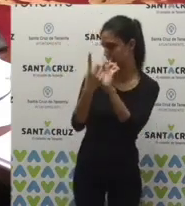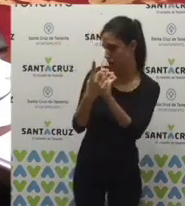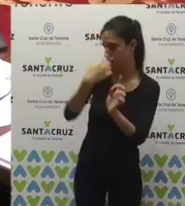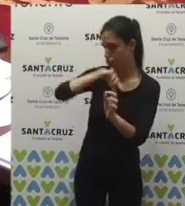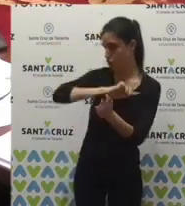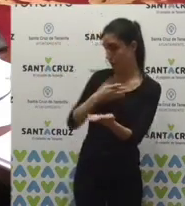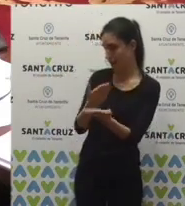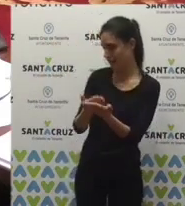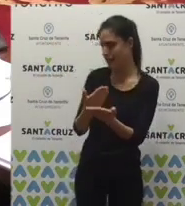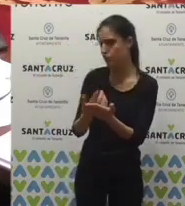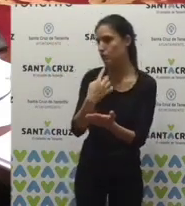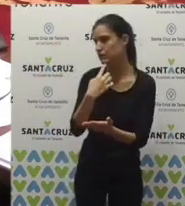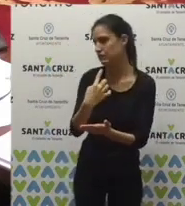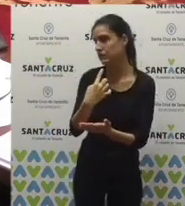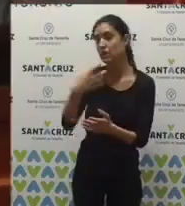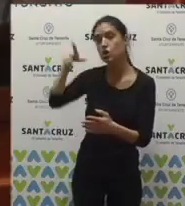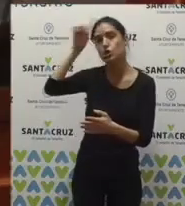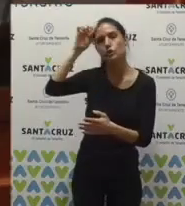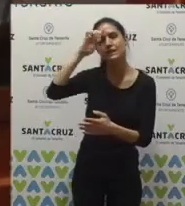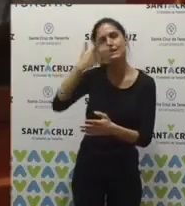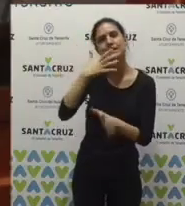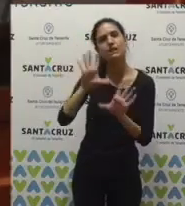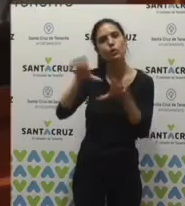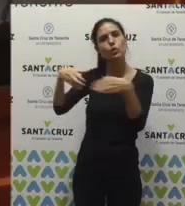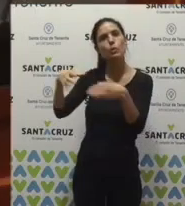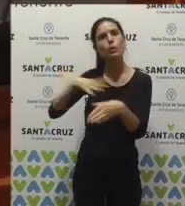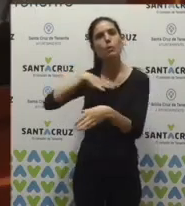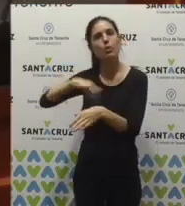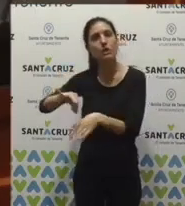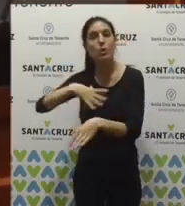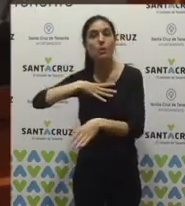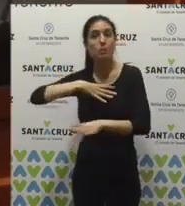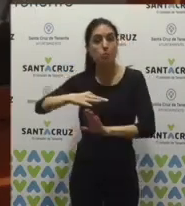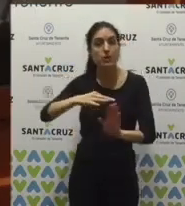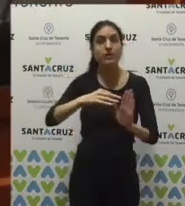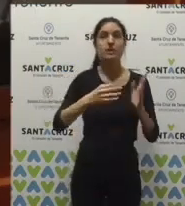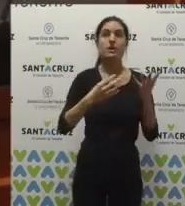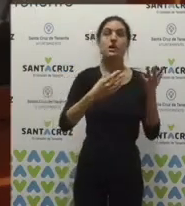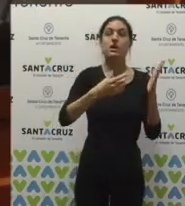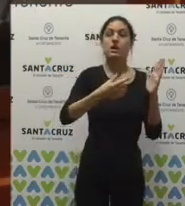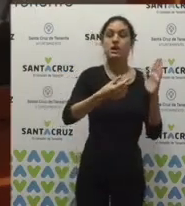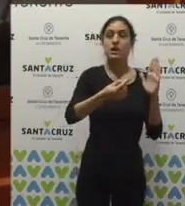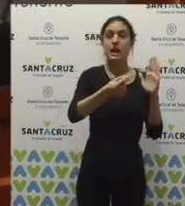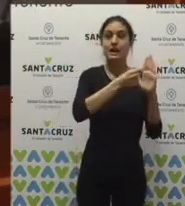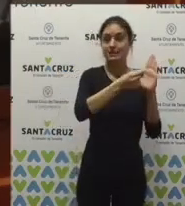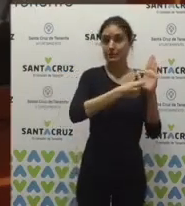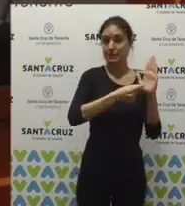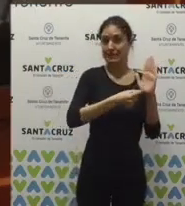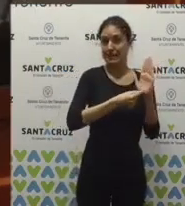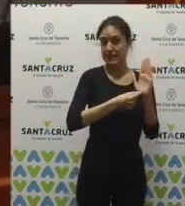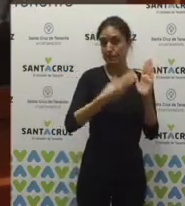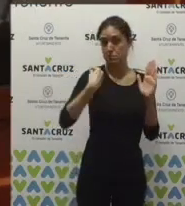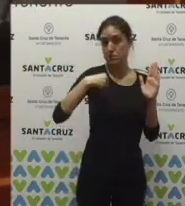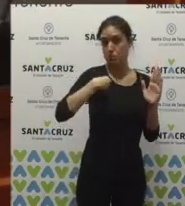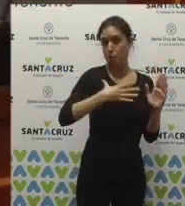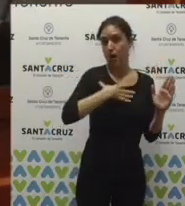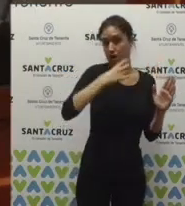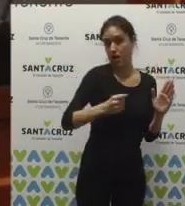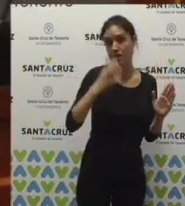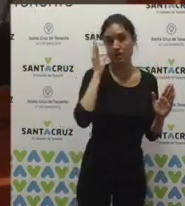no sé si el grupo unidades podemos aceptar y a los términos que lo ha expresado la señora alcaldesa solicitar